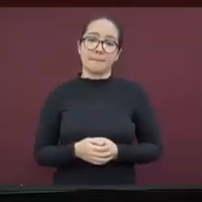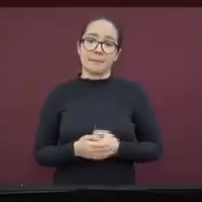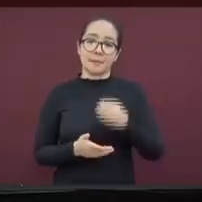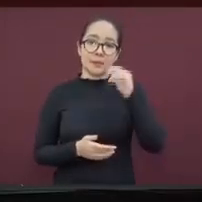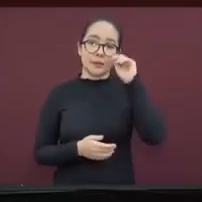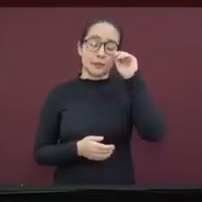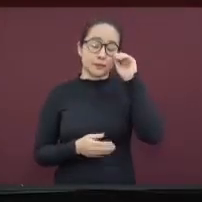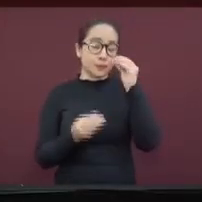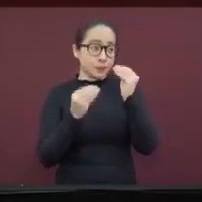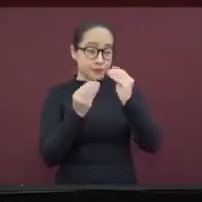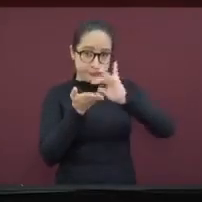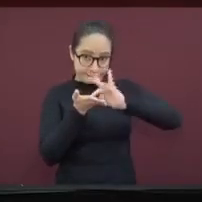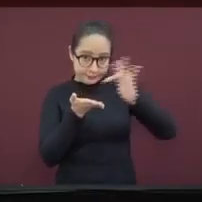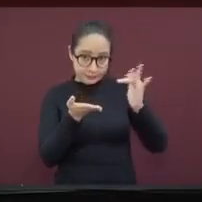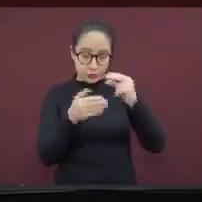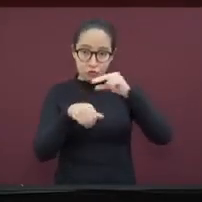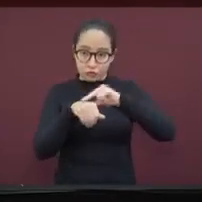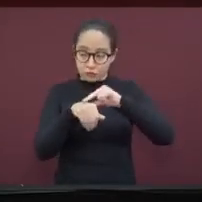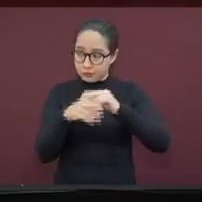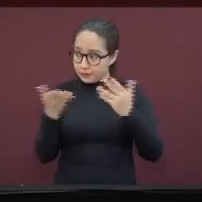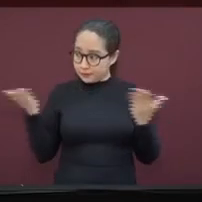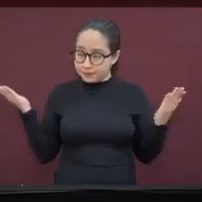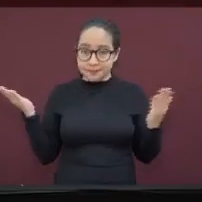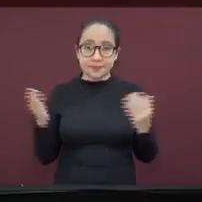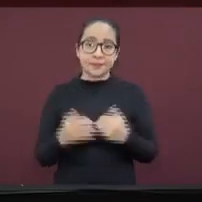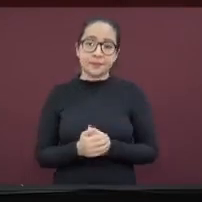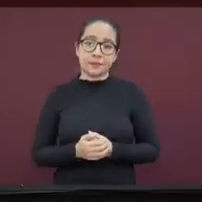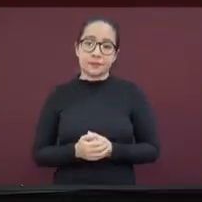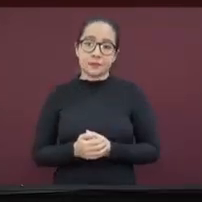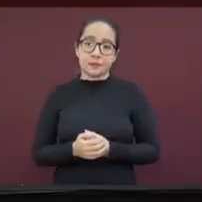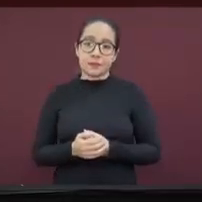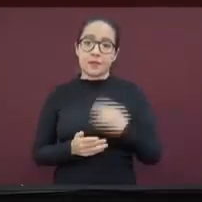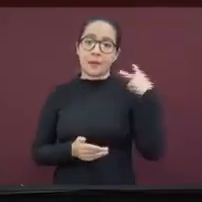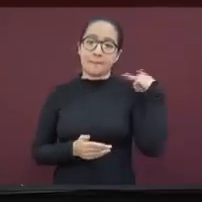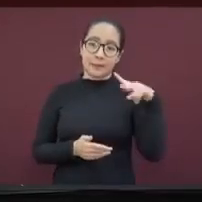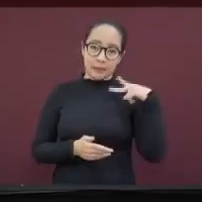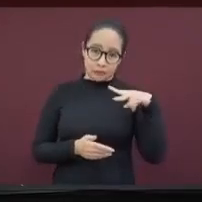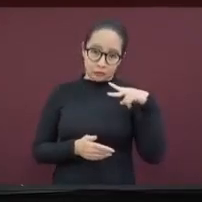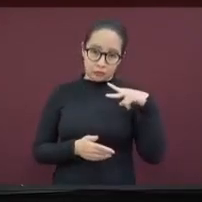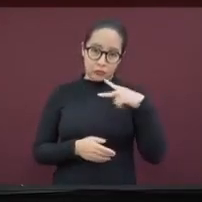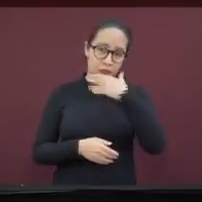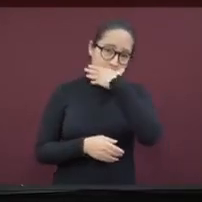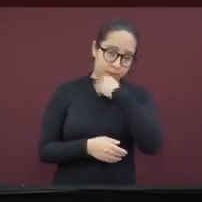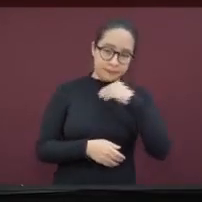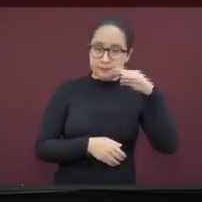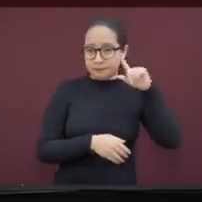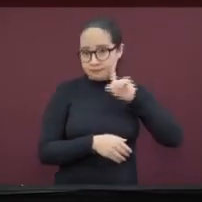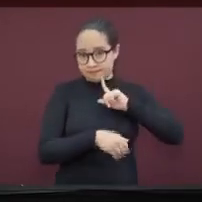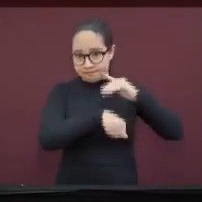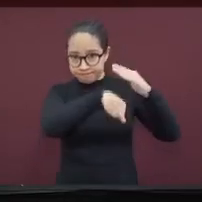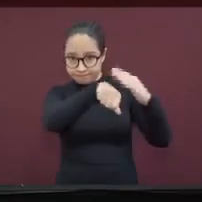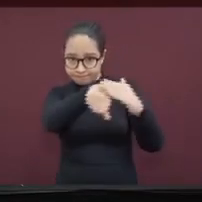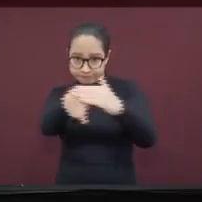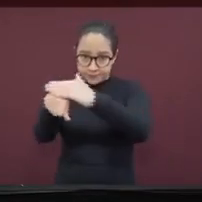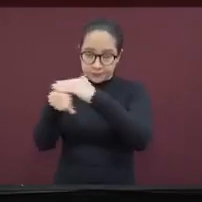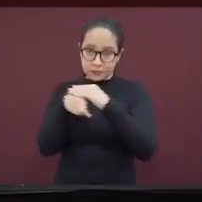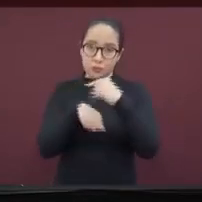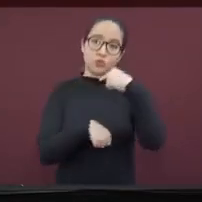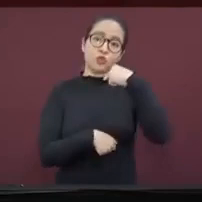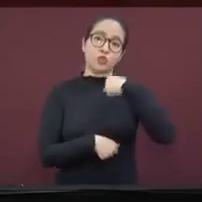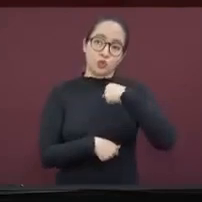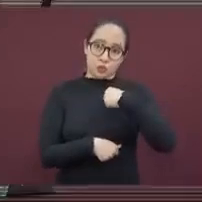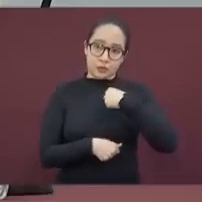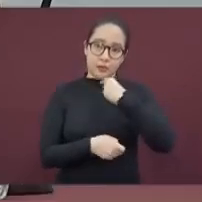muchas gracias muchas gracias doctoras veracruzanas y veracruzanos quiero informarles